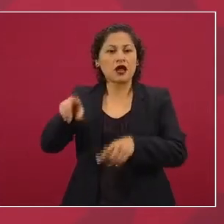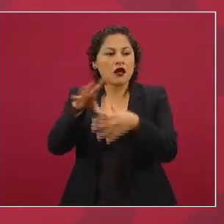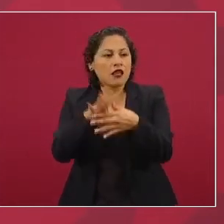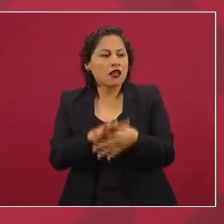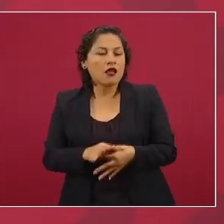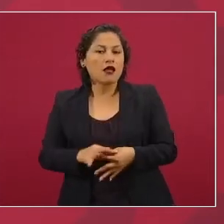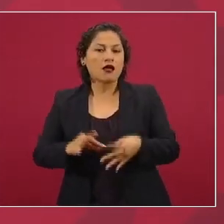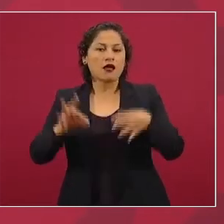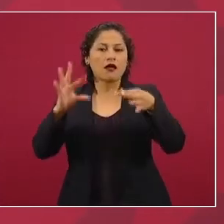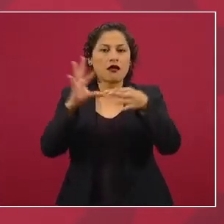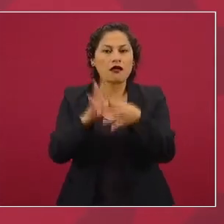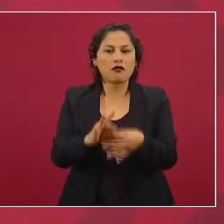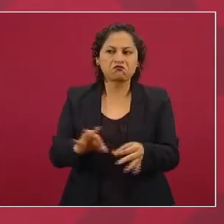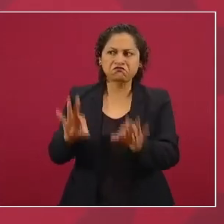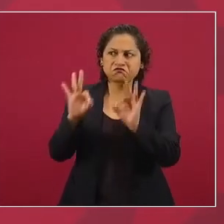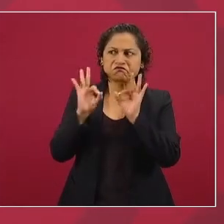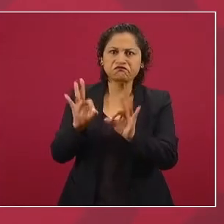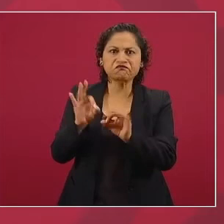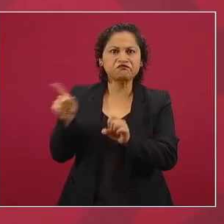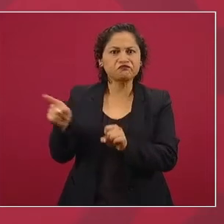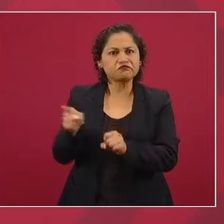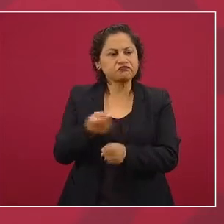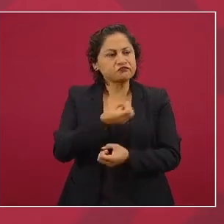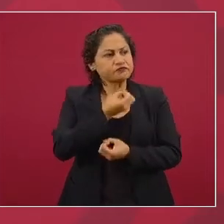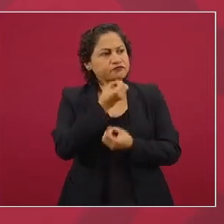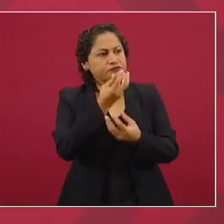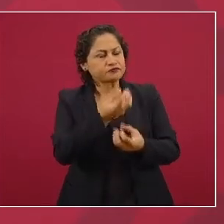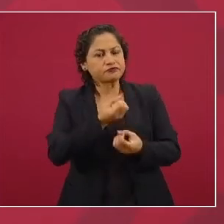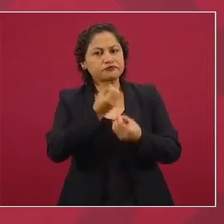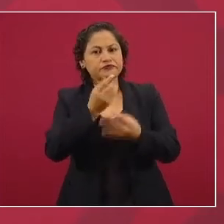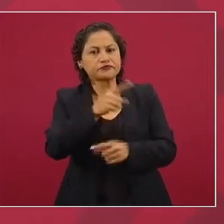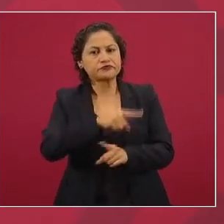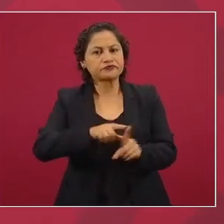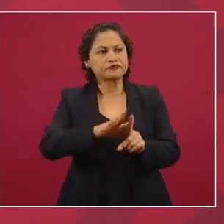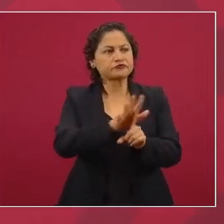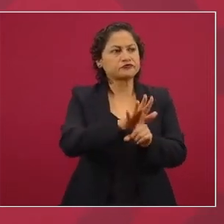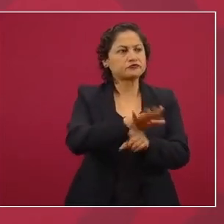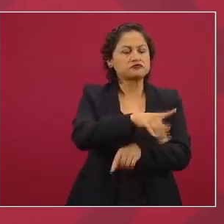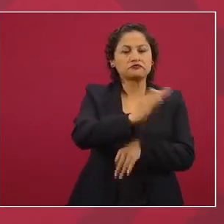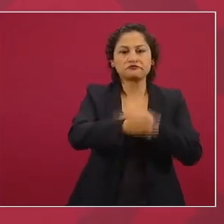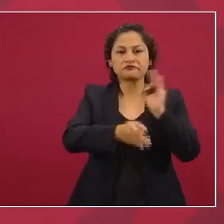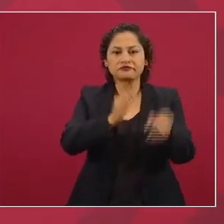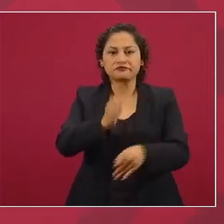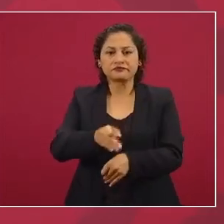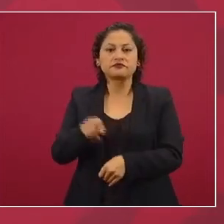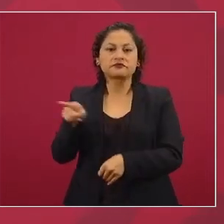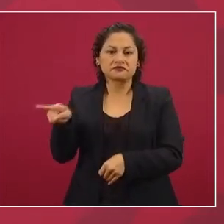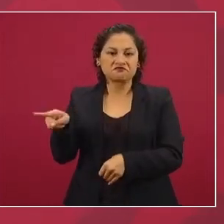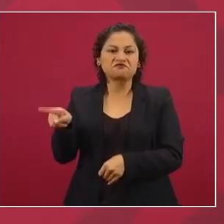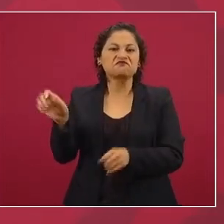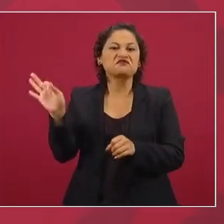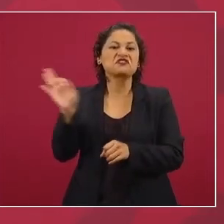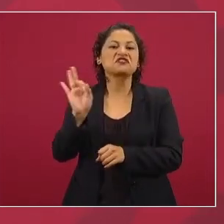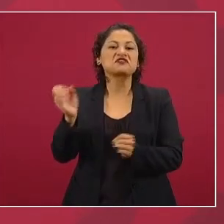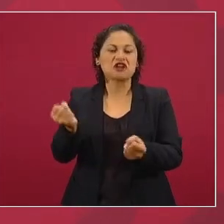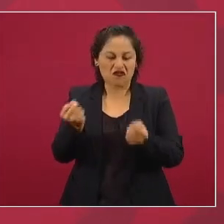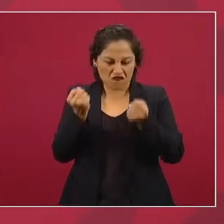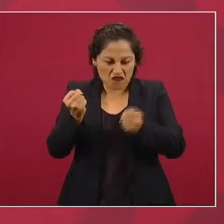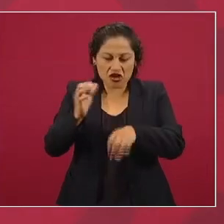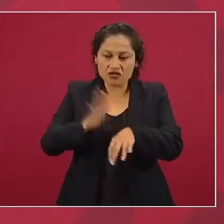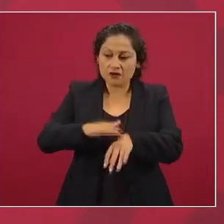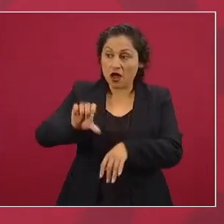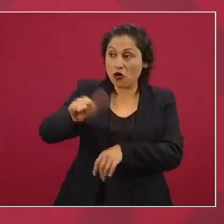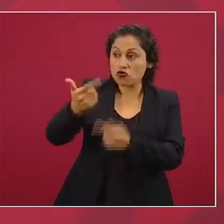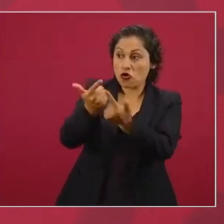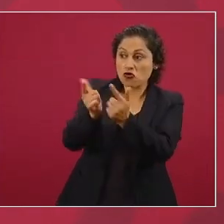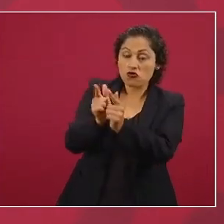hubiese podido, ¿no?, contrarrestar a toda esa pandilla de rufianes, ¿no?, que lo atacaban